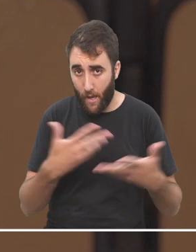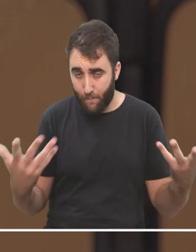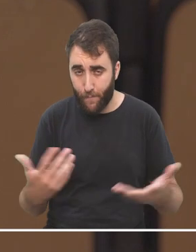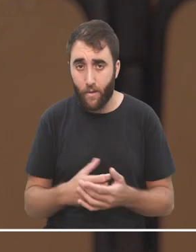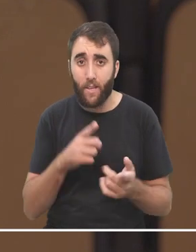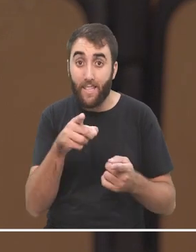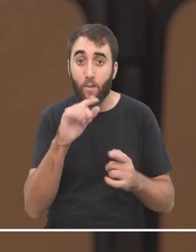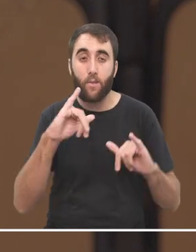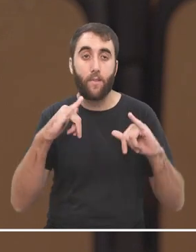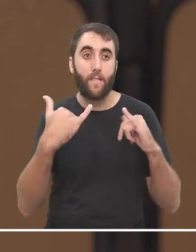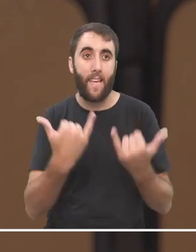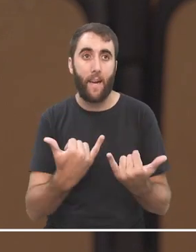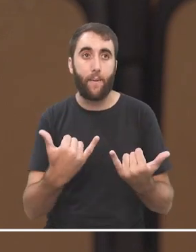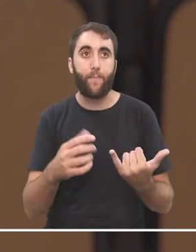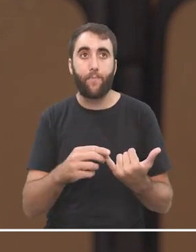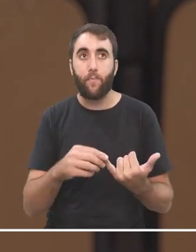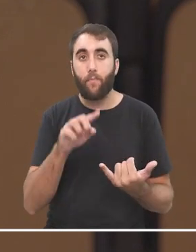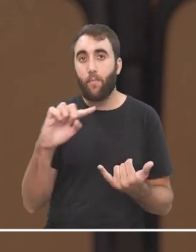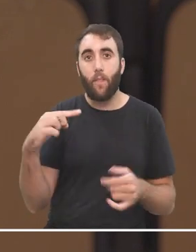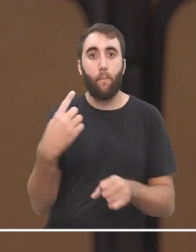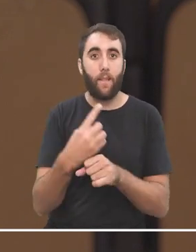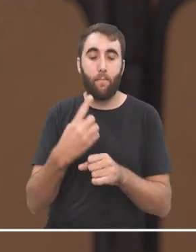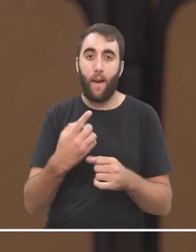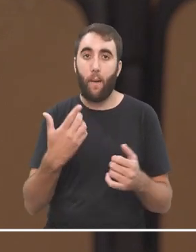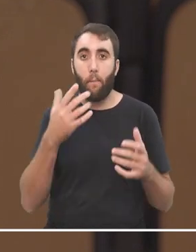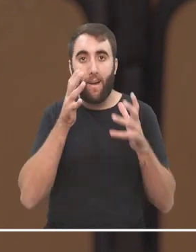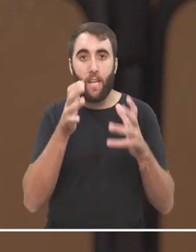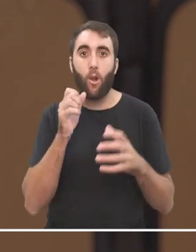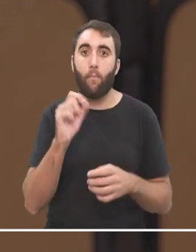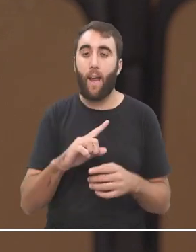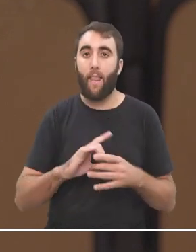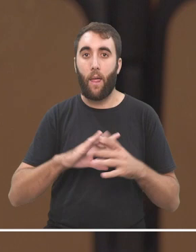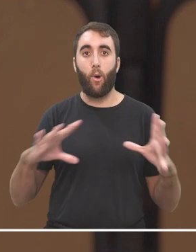se ha convertido en la principal amenaza contra la democracia.